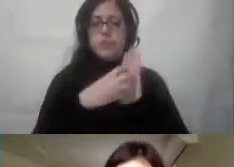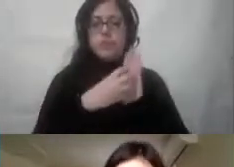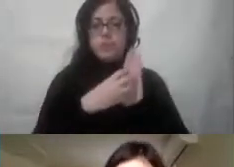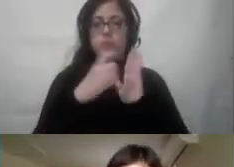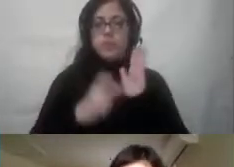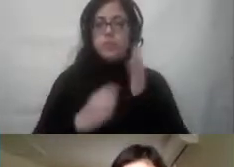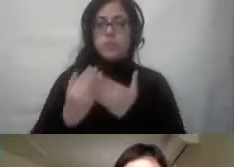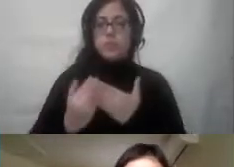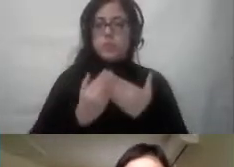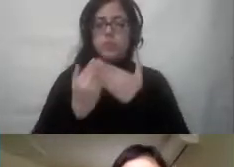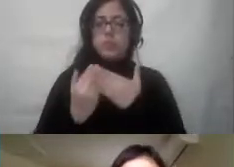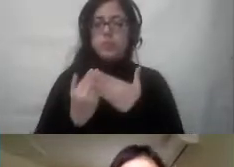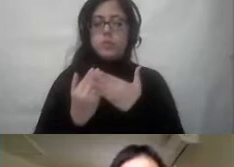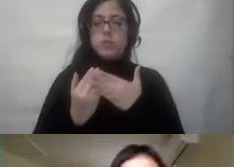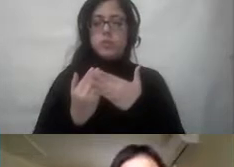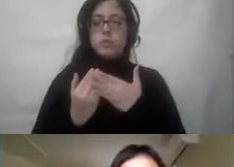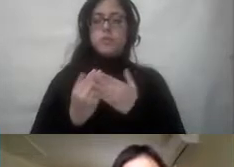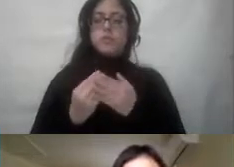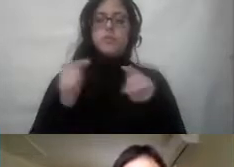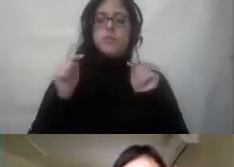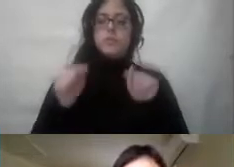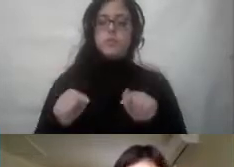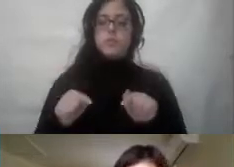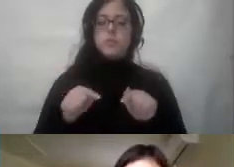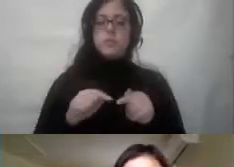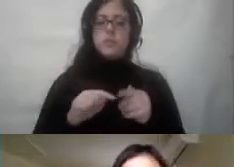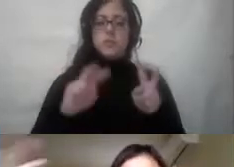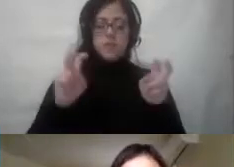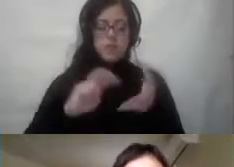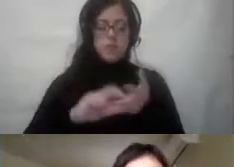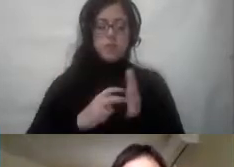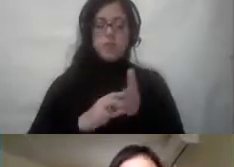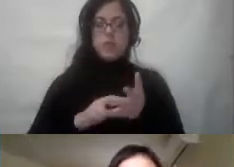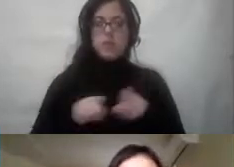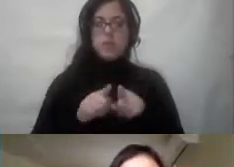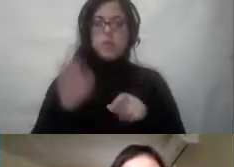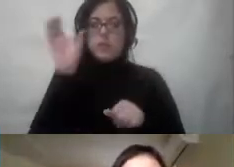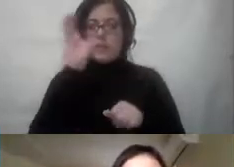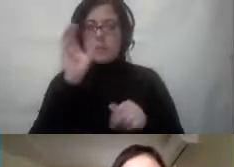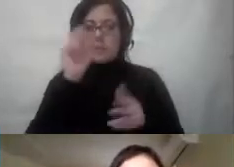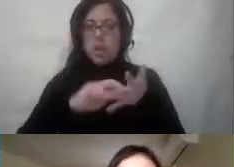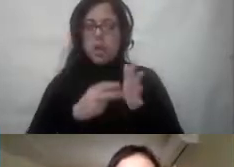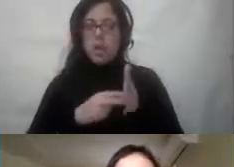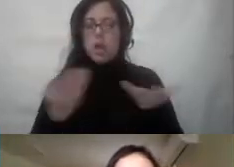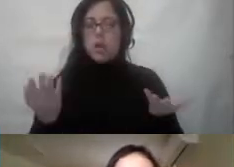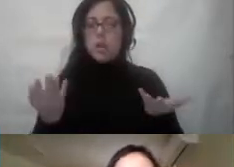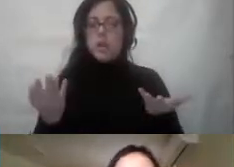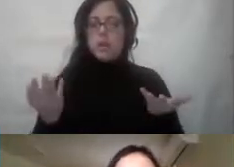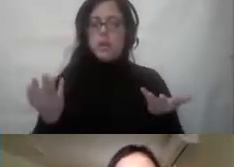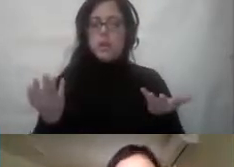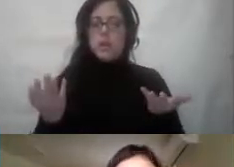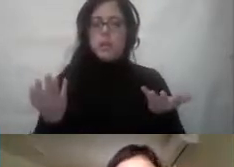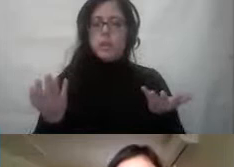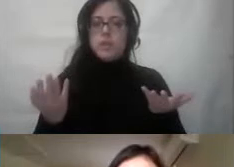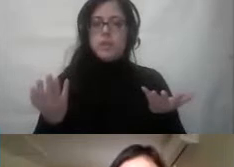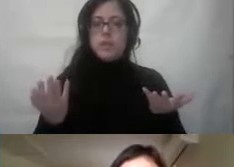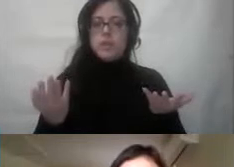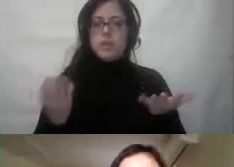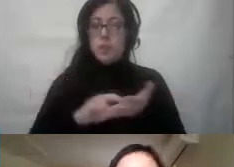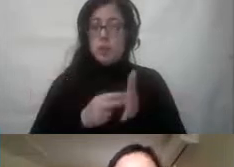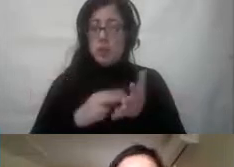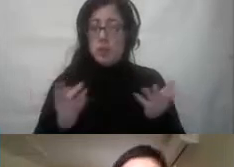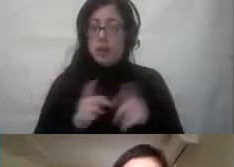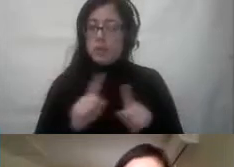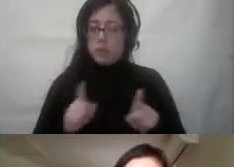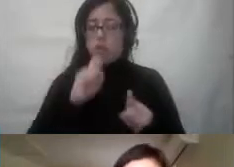estudiantes. A través de la problematización, buscamos problemas, generar problemas que relacionen el contexto con los estudiantes